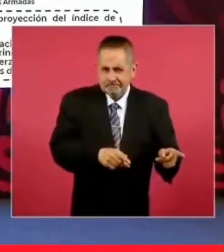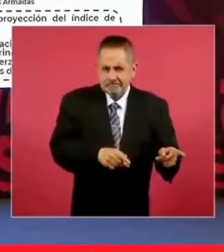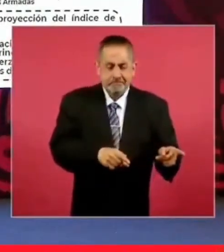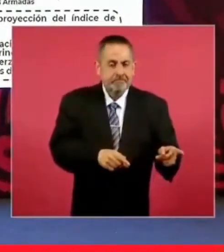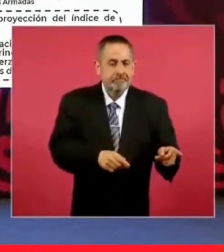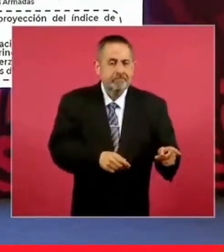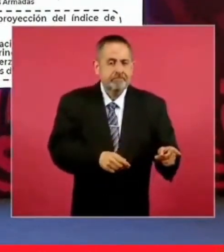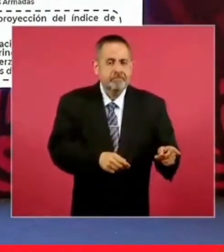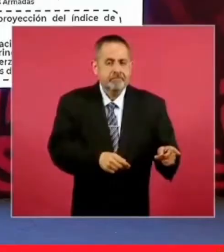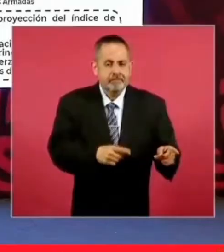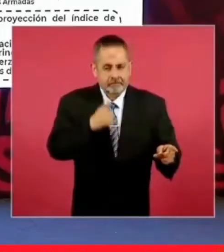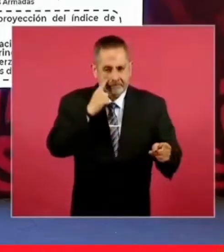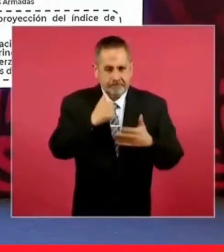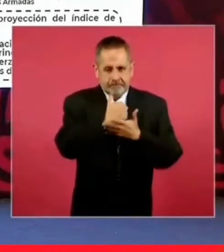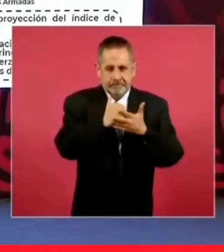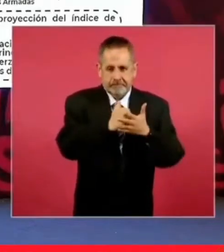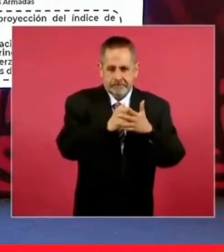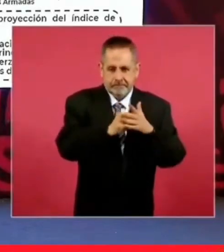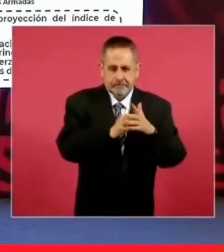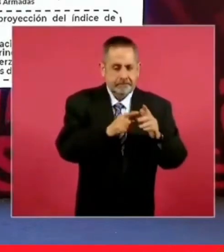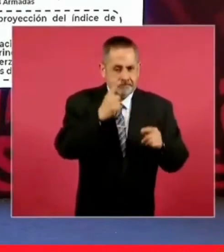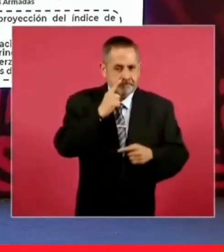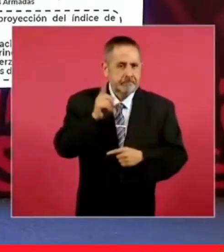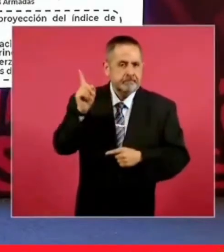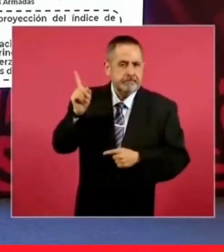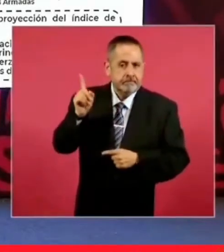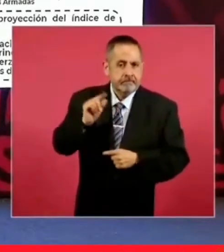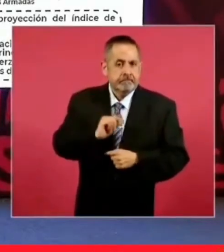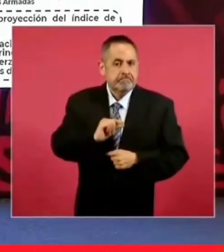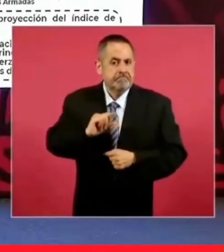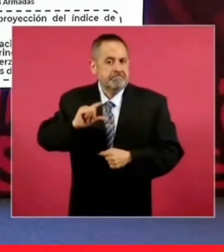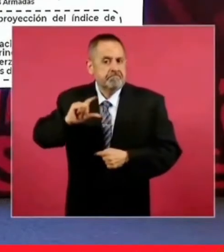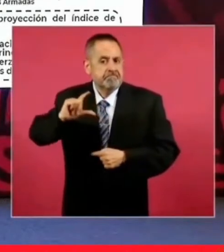son los puntos azules. Miren cómo fueron creciendo